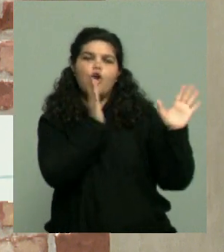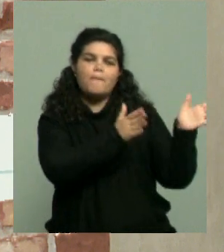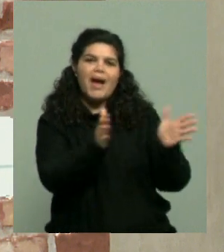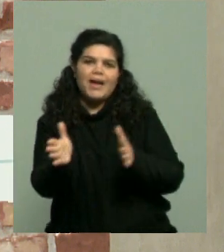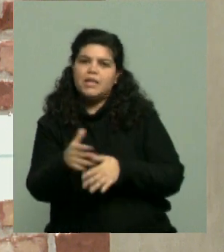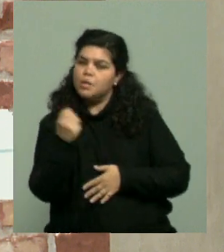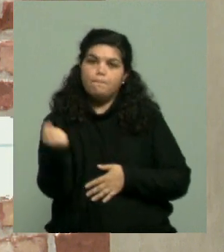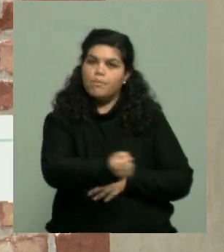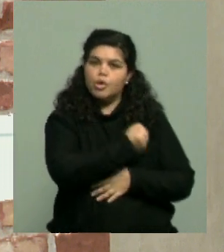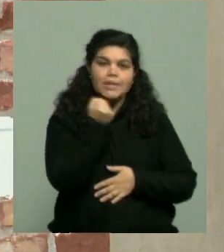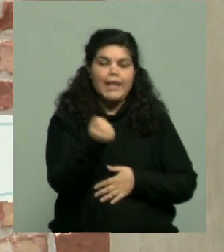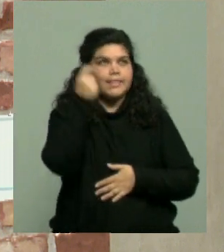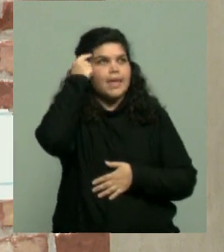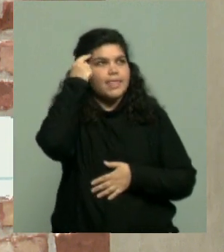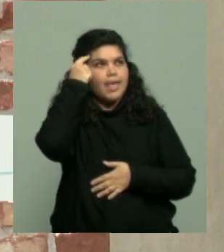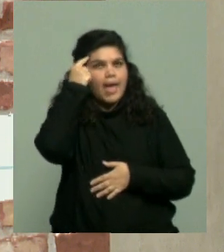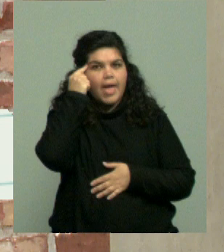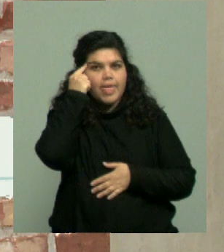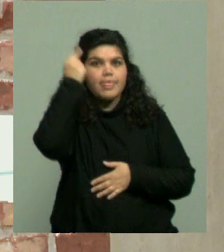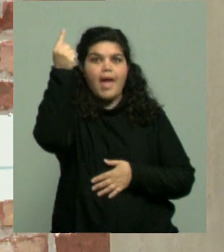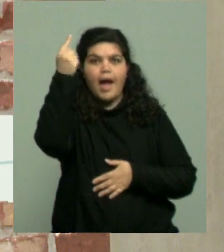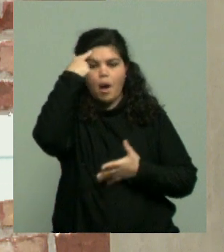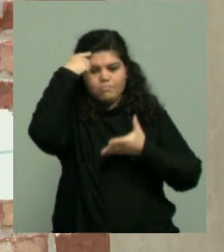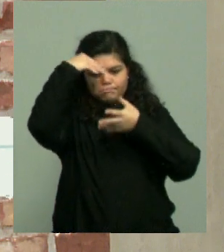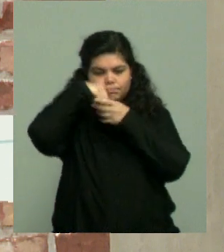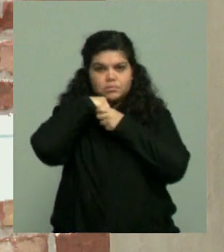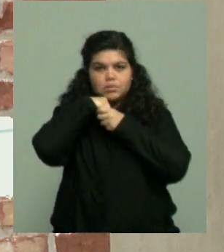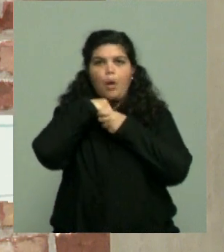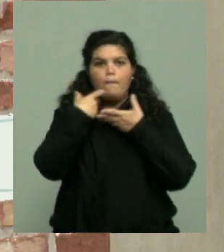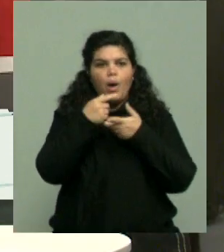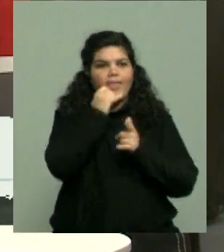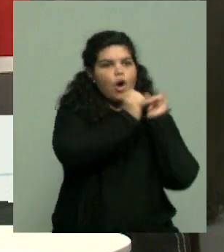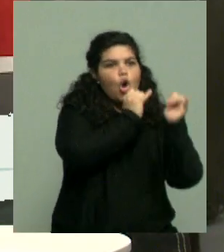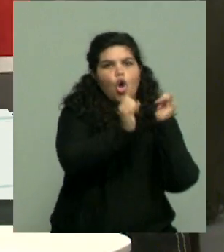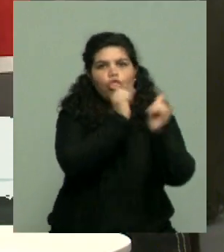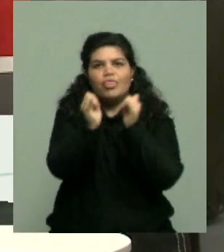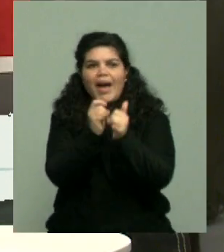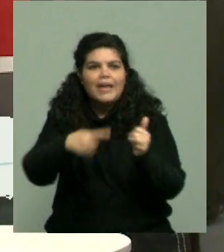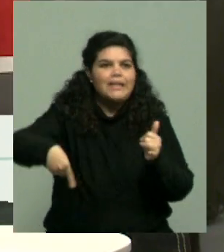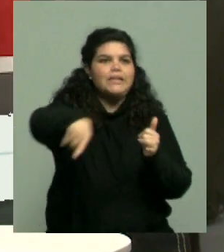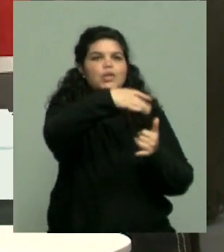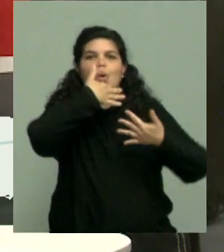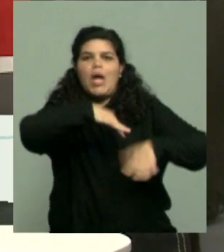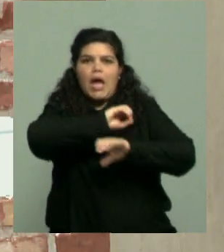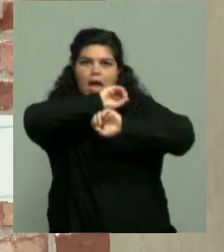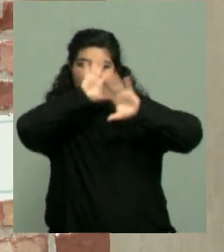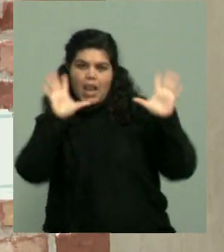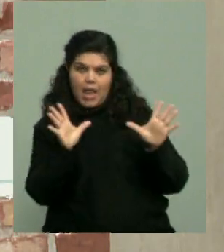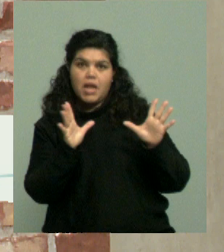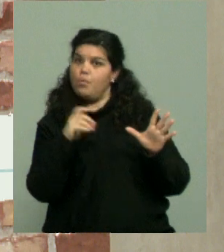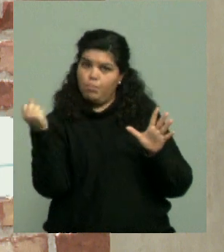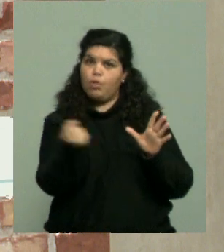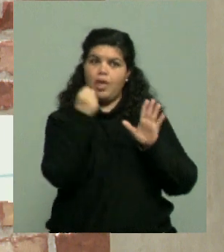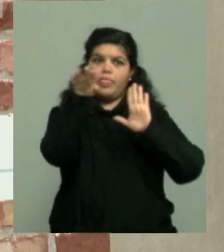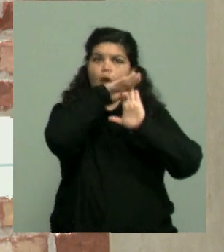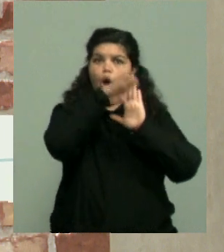o eso que tenían la idea en la cabeza, cobre forma, se termine. Sí, sí. Digo, me imagino que es un tema también el orden de prioridades, ¿no? De